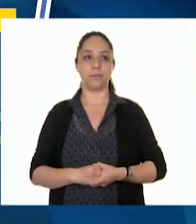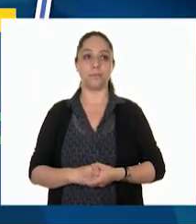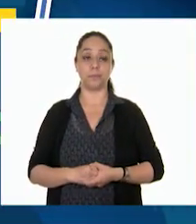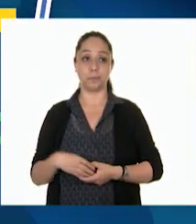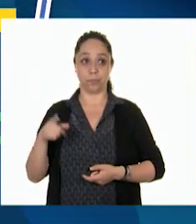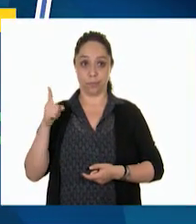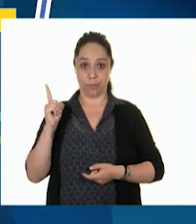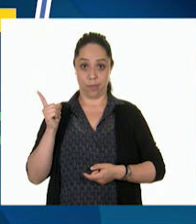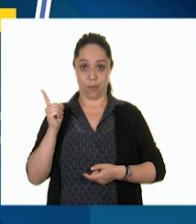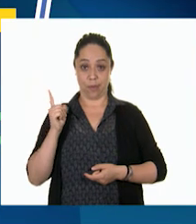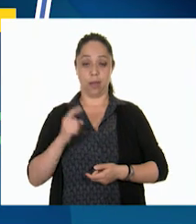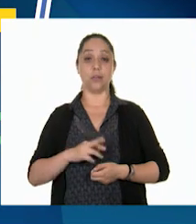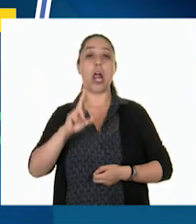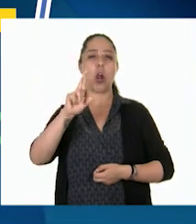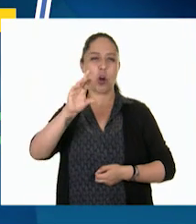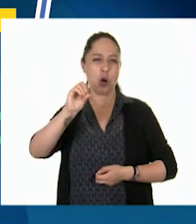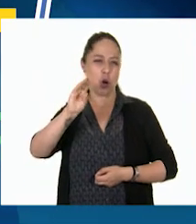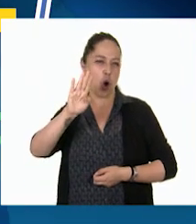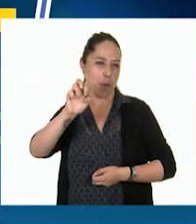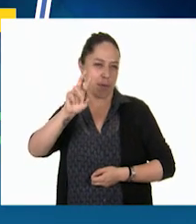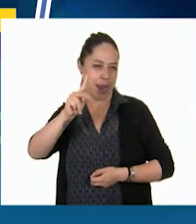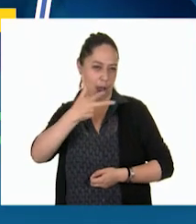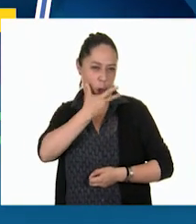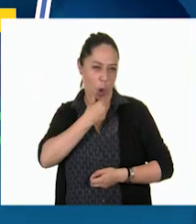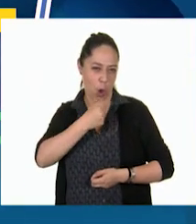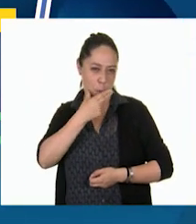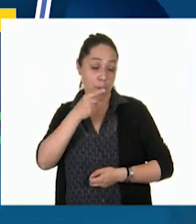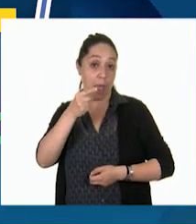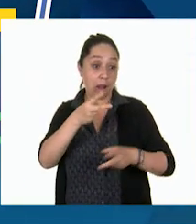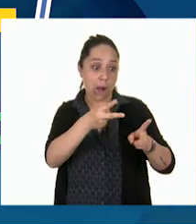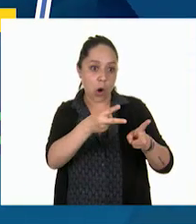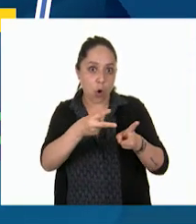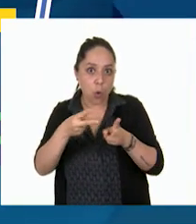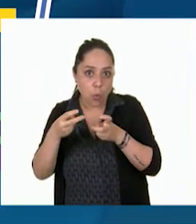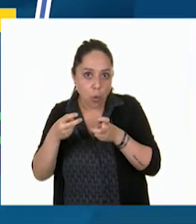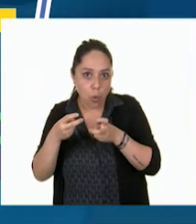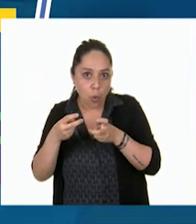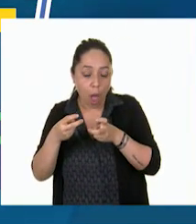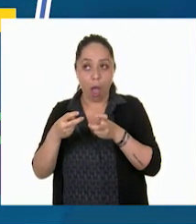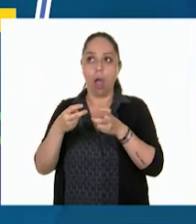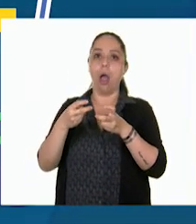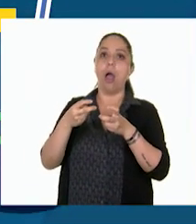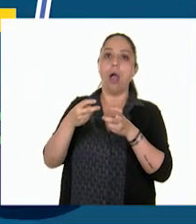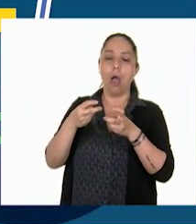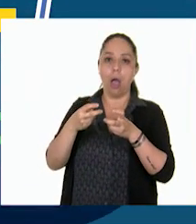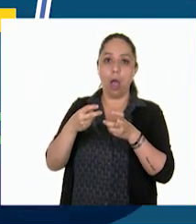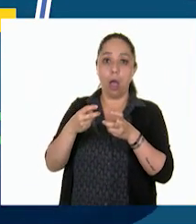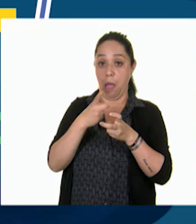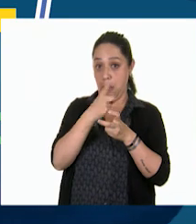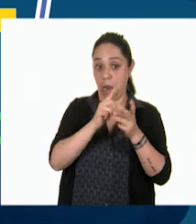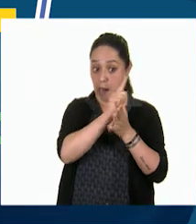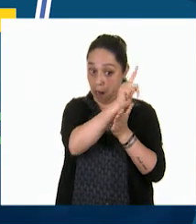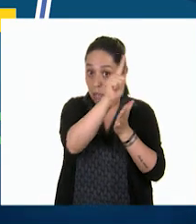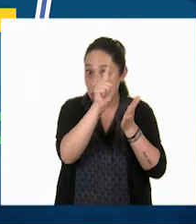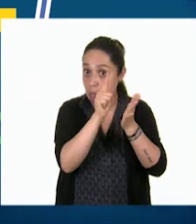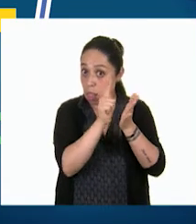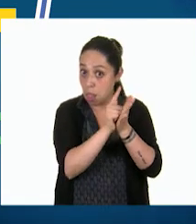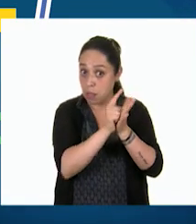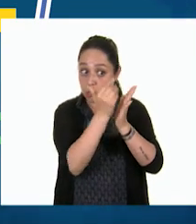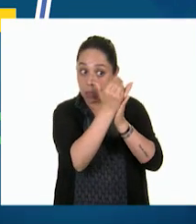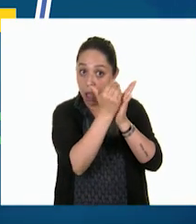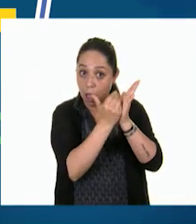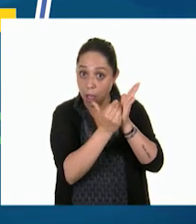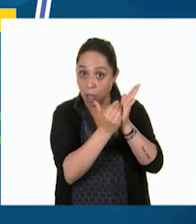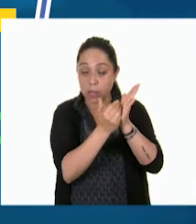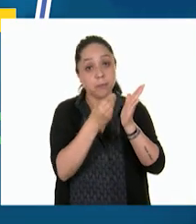Dice así. Roberto cometió el delito de robo. ¡Oh! Roberto. Según nuestras leyes, debe ser juzgado